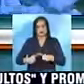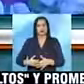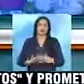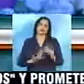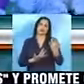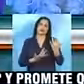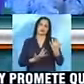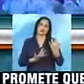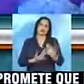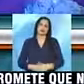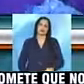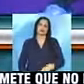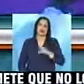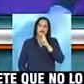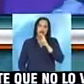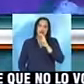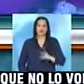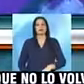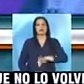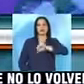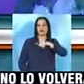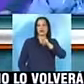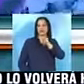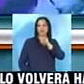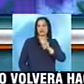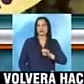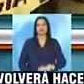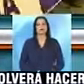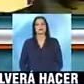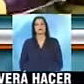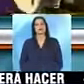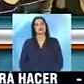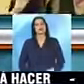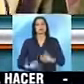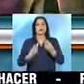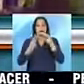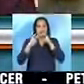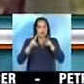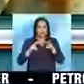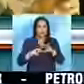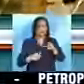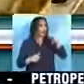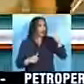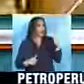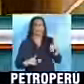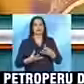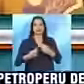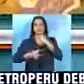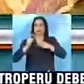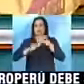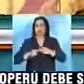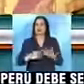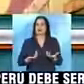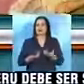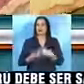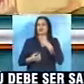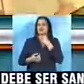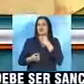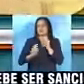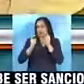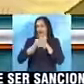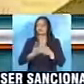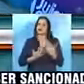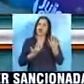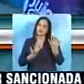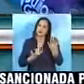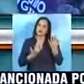a esperar entonces la resolución del jurado. Mientras tanto, también, si podemos ver más atrás, siguen todos los simpatizantes de Todos por el Perú a la